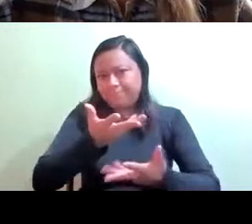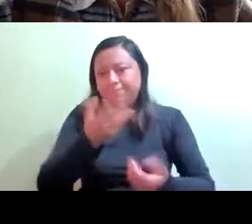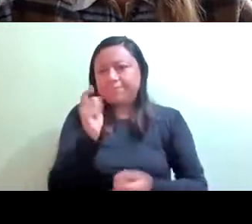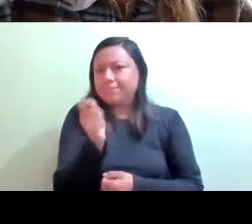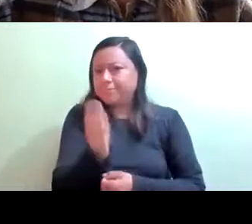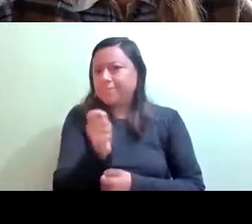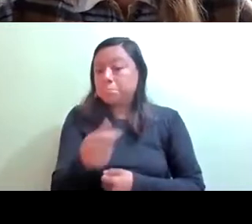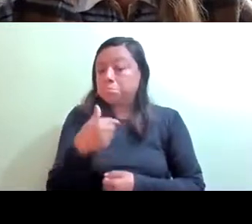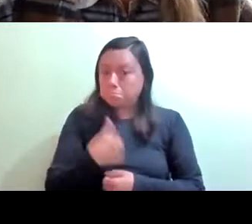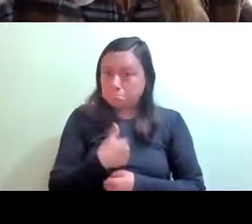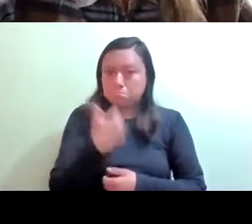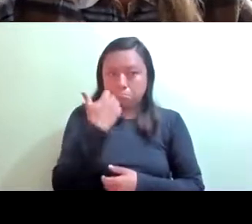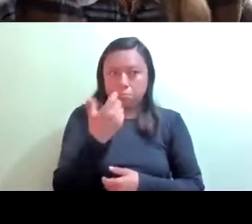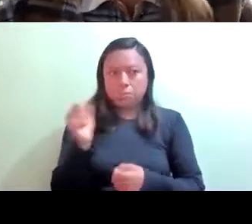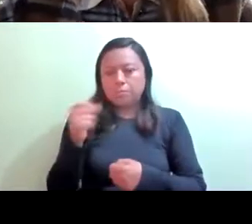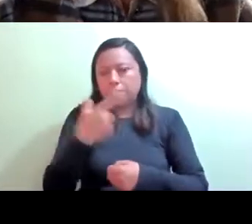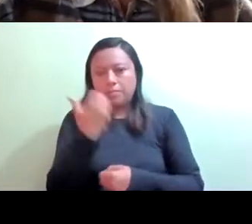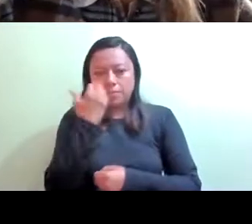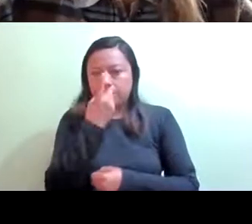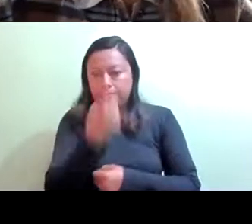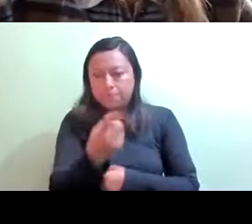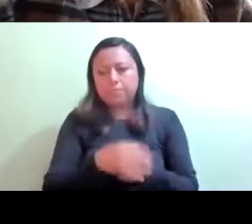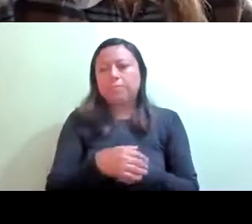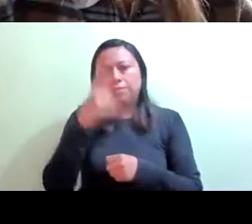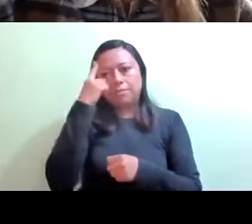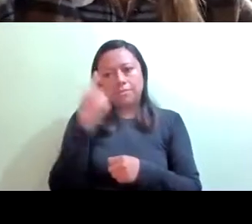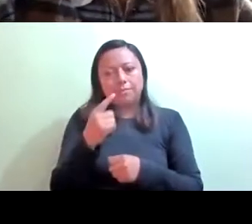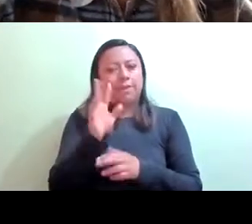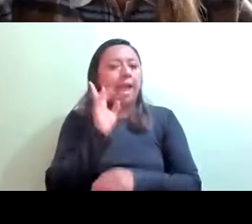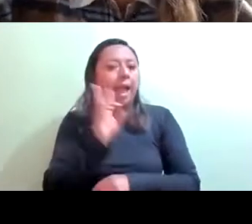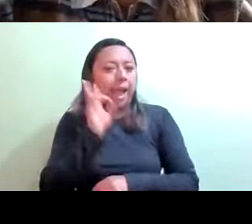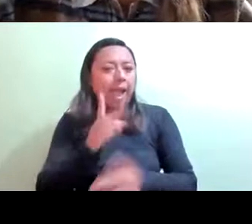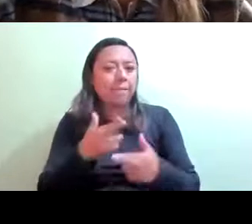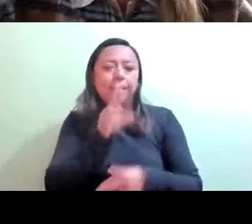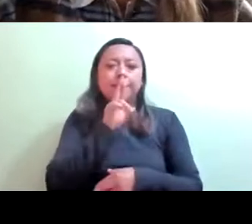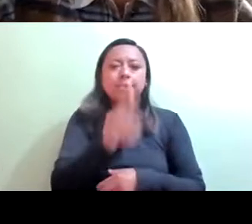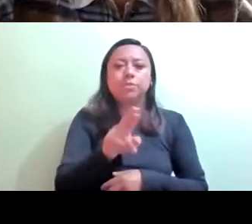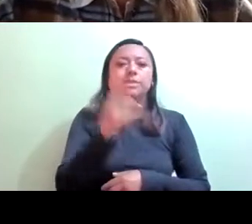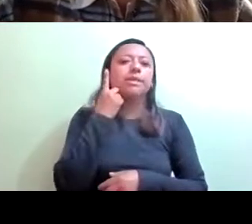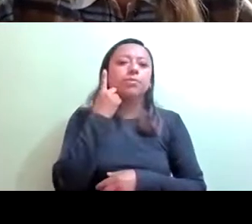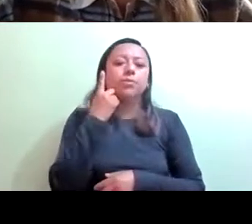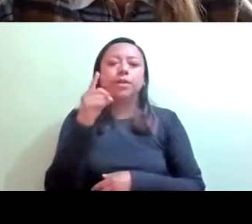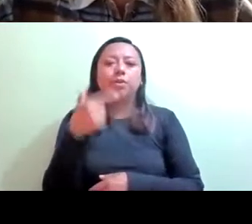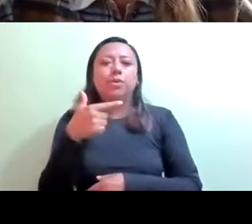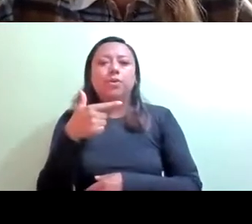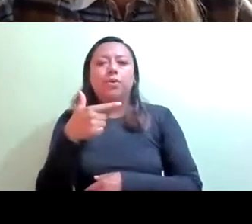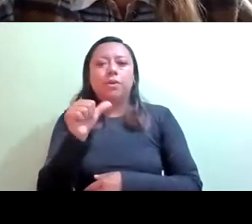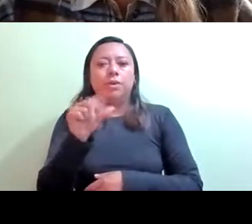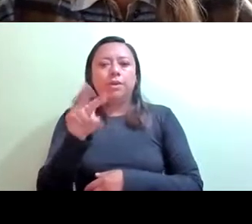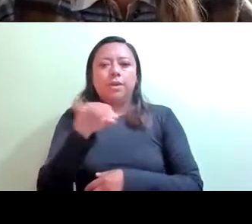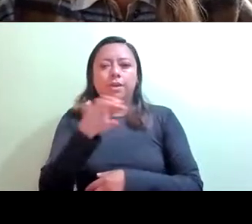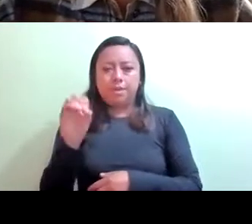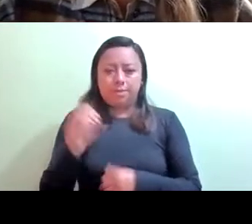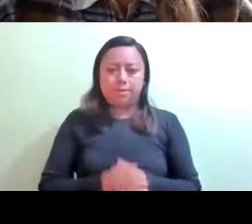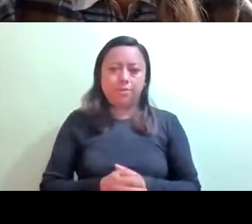que tengo preparado por si hubiera que abonar algo más a la respuesta del diputado Gaviño. Por otra parte, tomando en cuenta